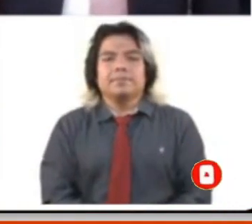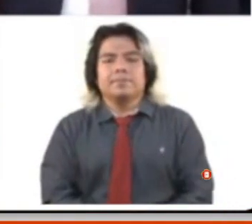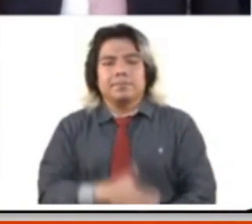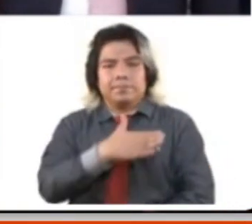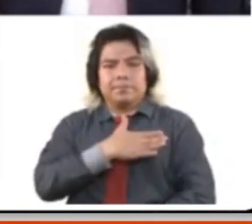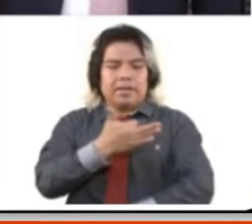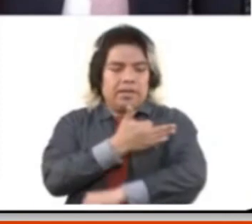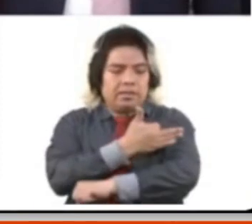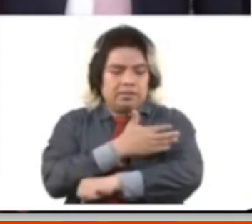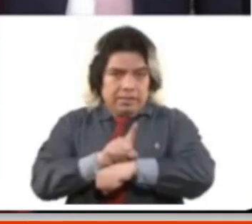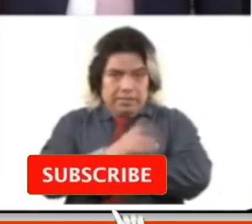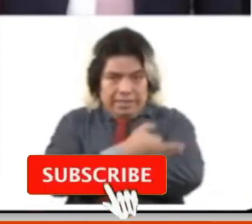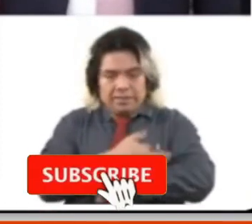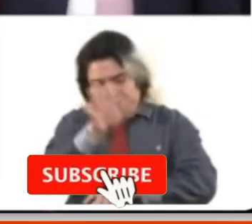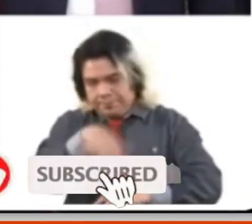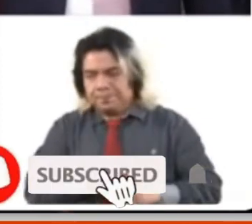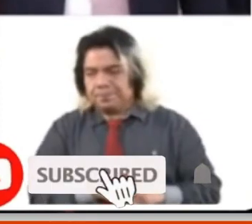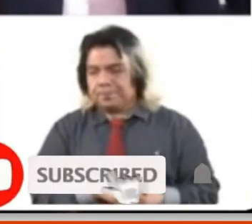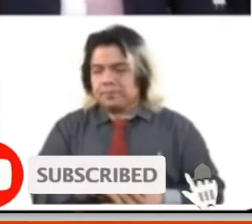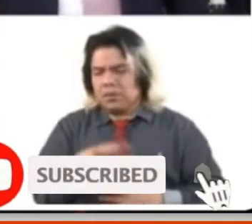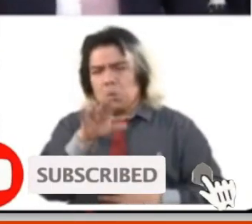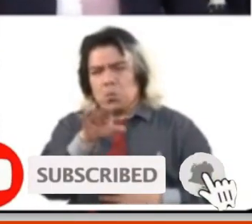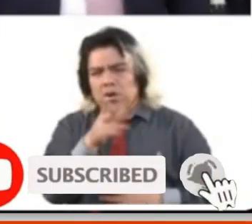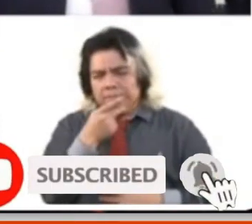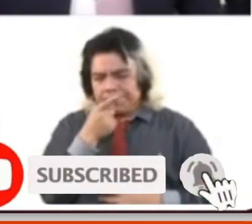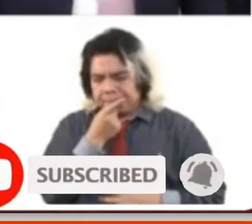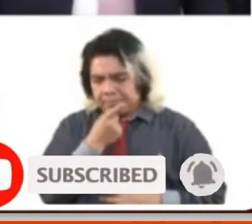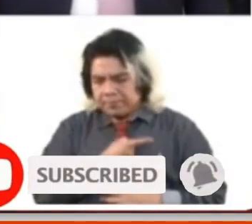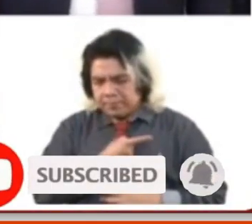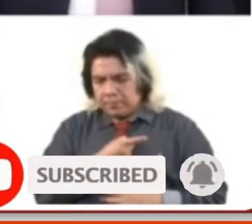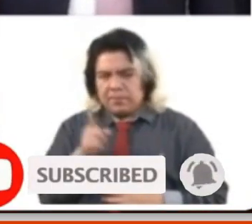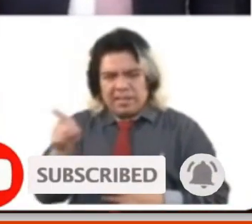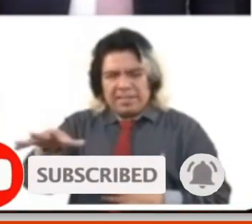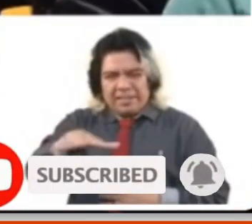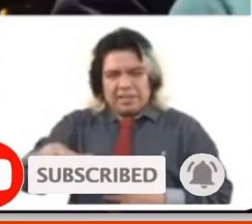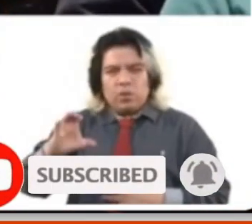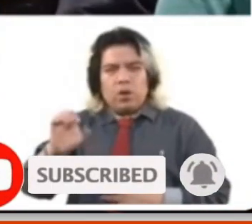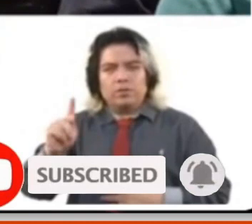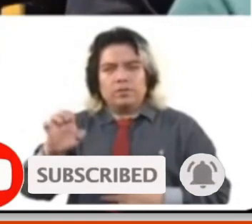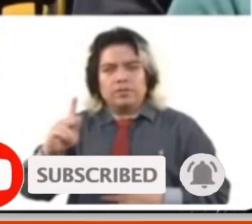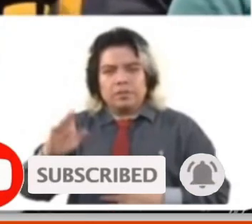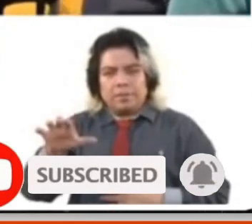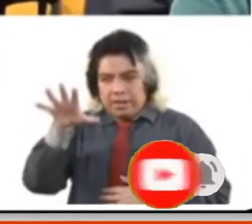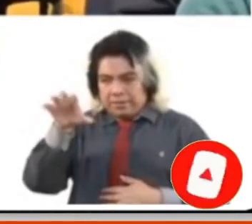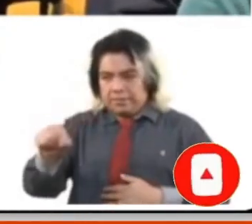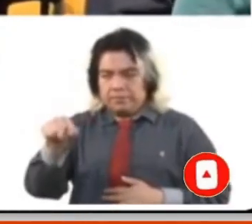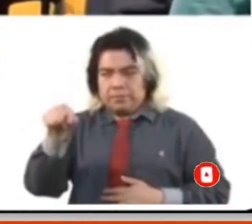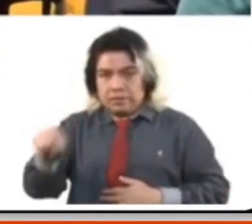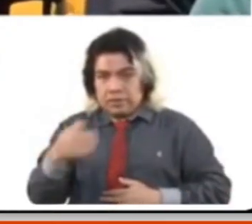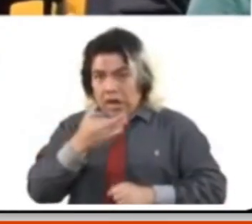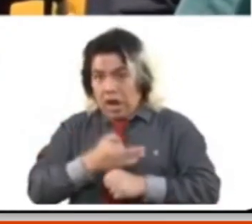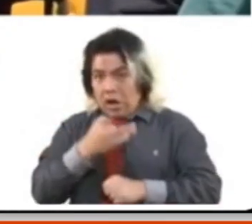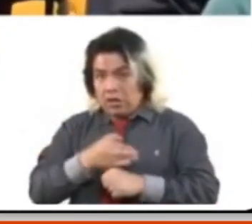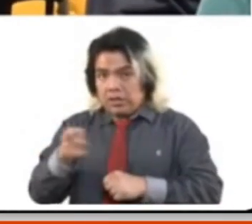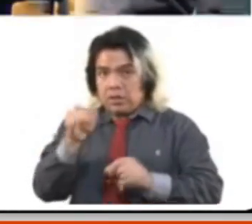Buenos días, buenas tardes a todas y todos. Doctora, después de lo que hablaba de las intervenciones que se han hecho en Coatepec, ¿podemos decir que Coatepec es la punta de lanza de la